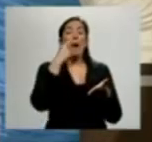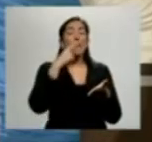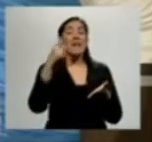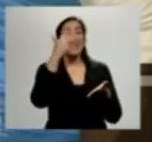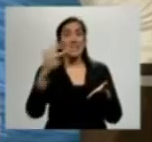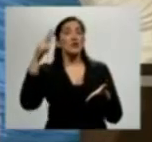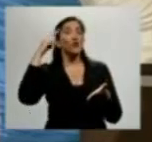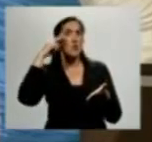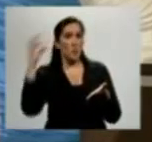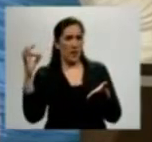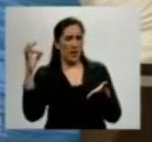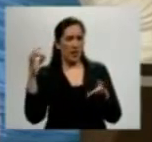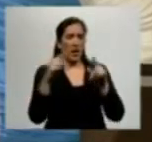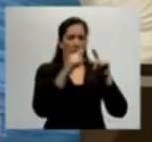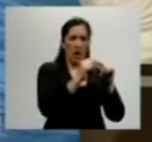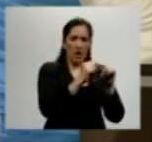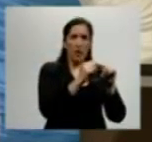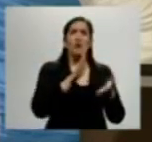1390,